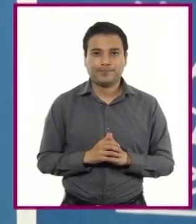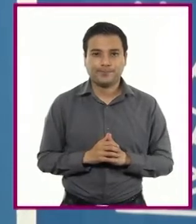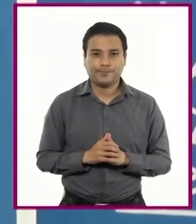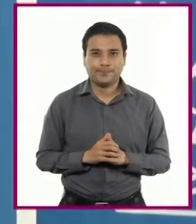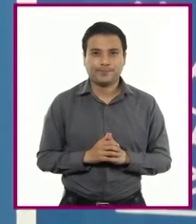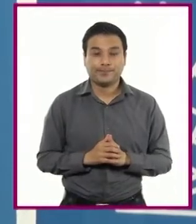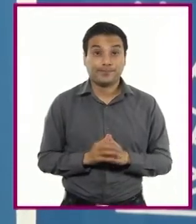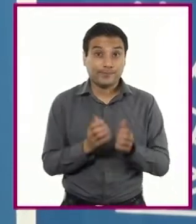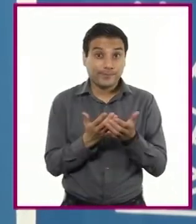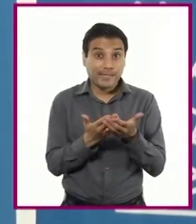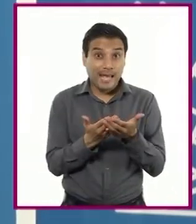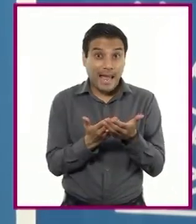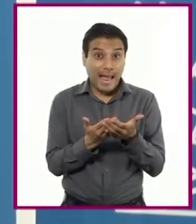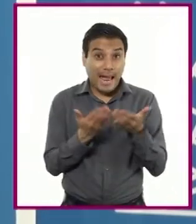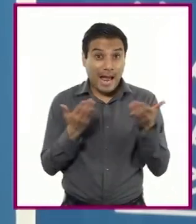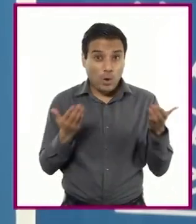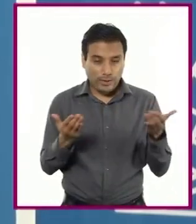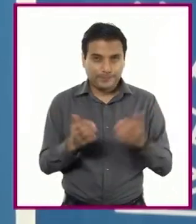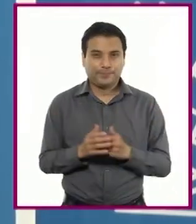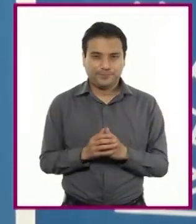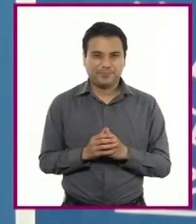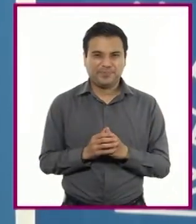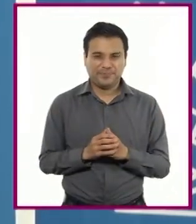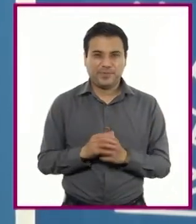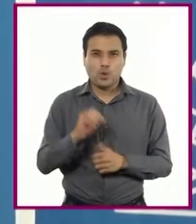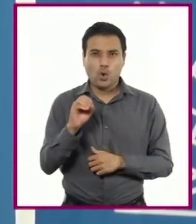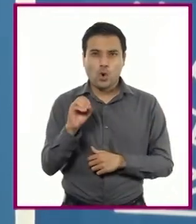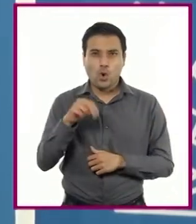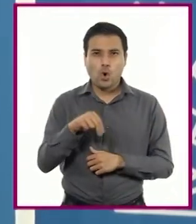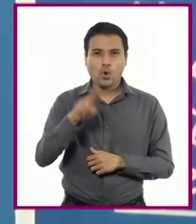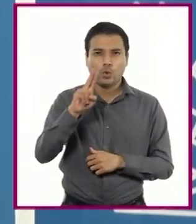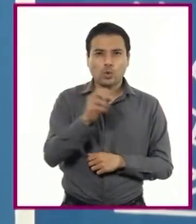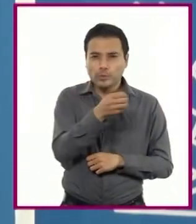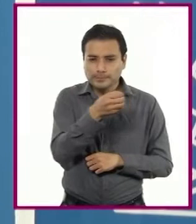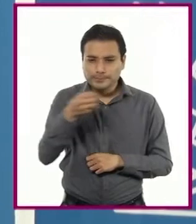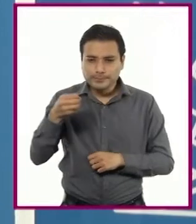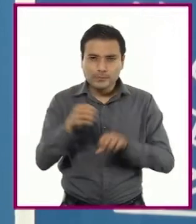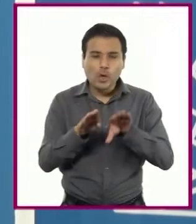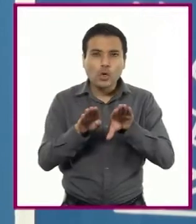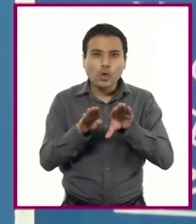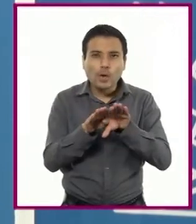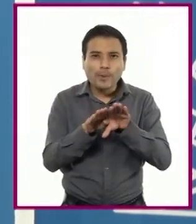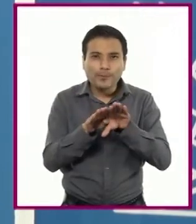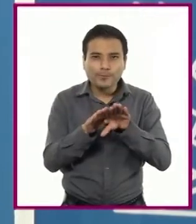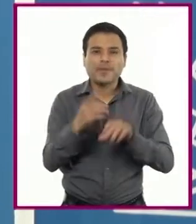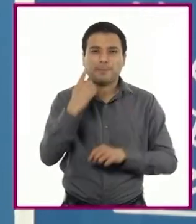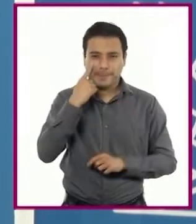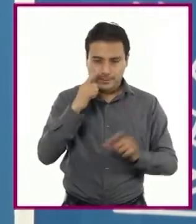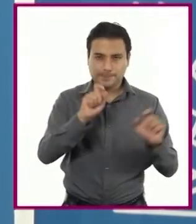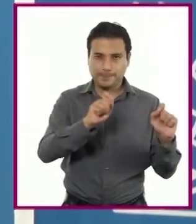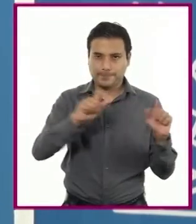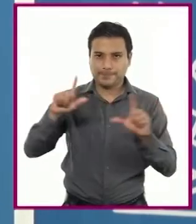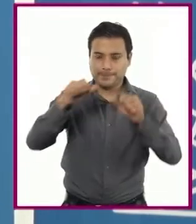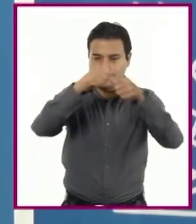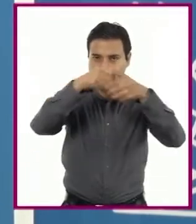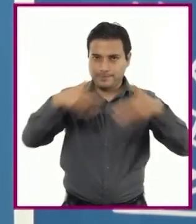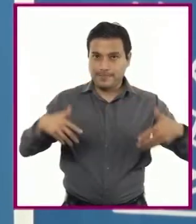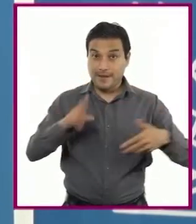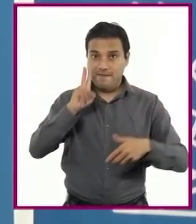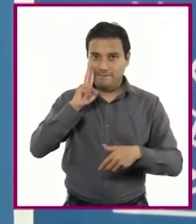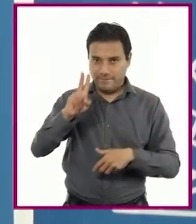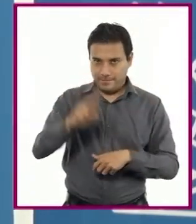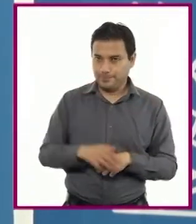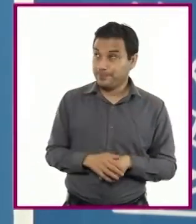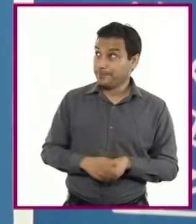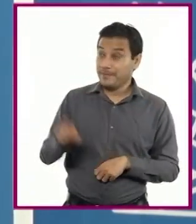En la actualidad, la estructura organizativa de la ONU es como se muestra en el organigrama, donde